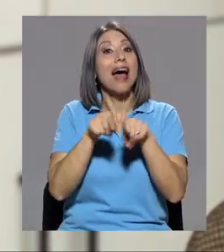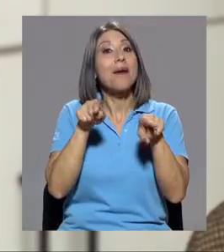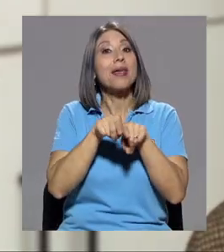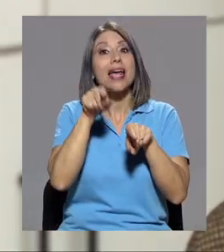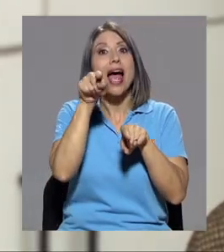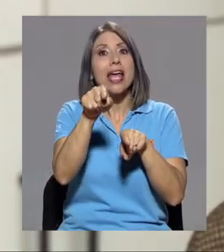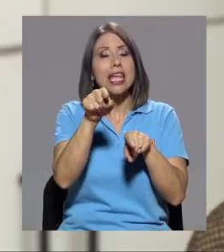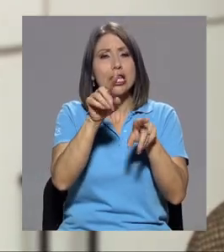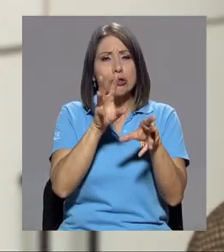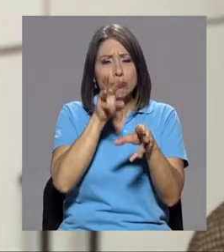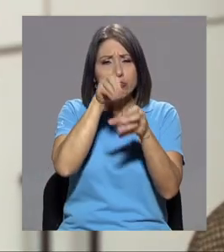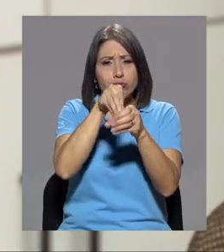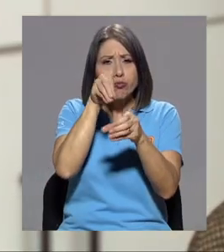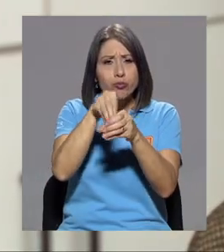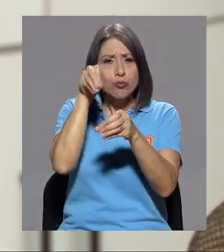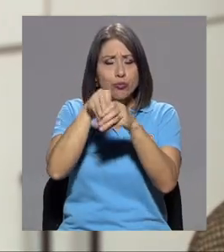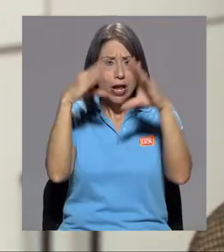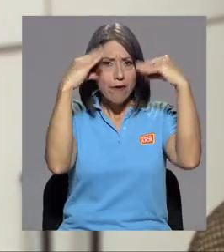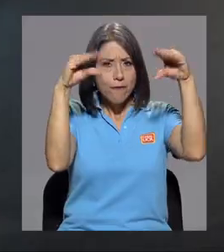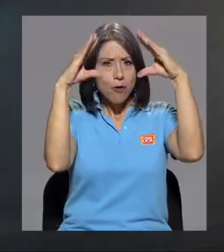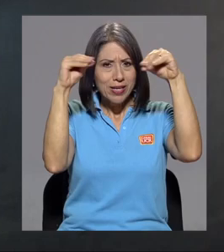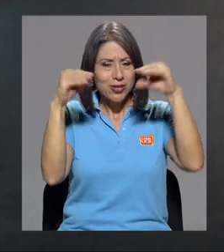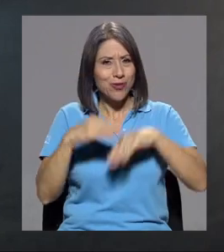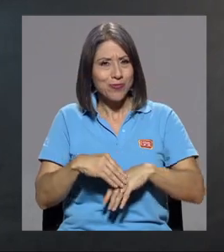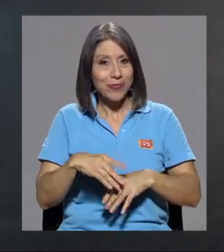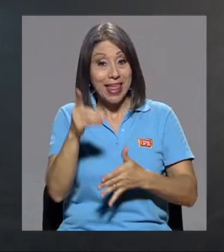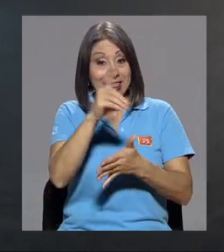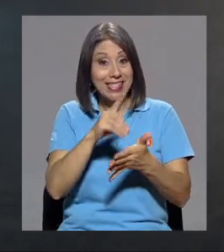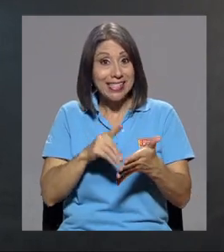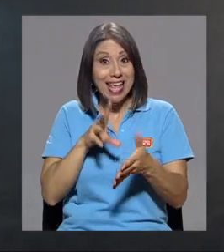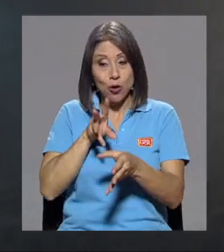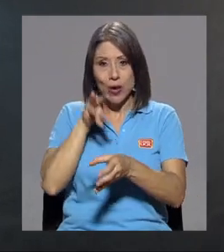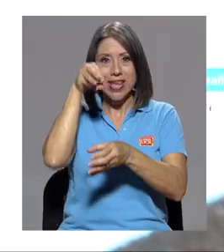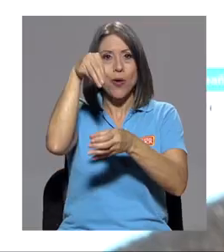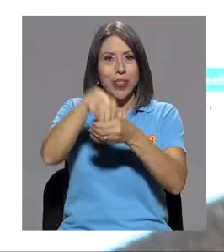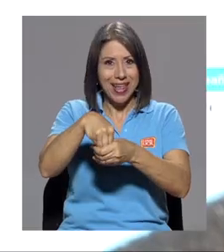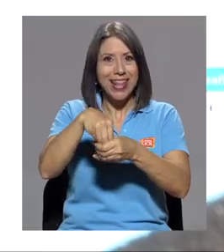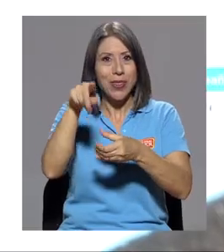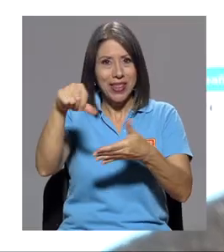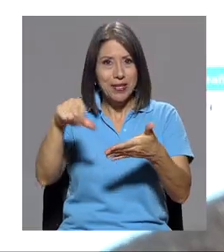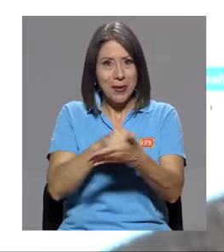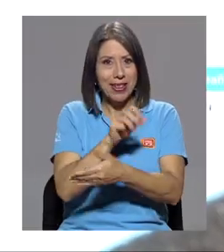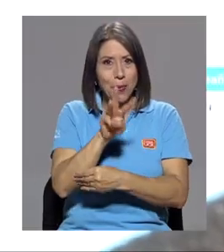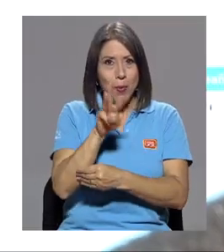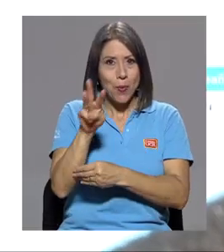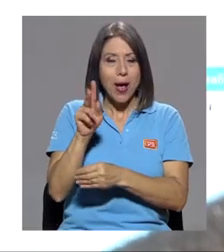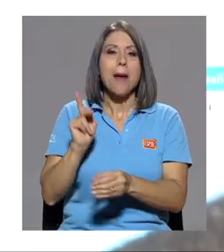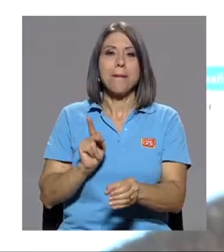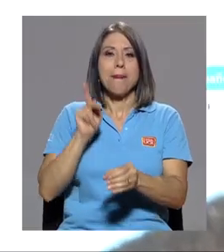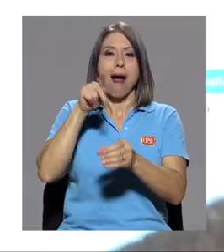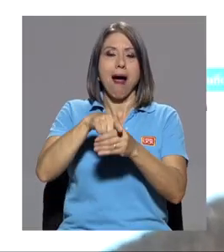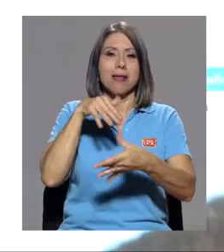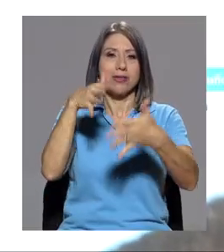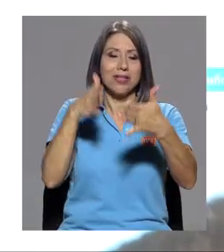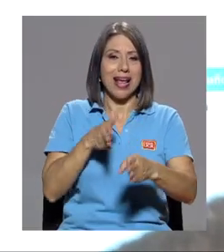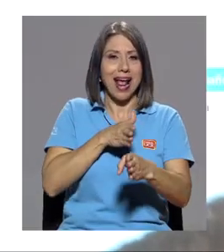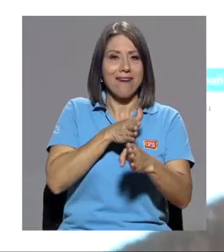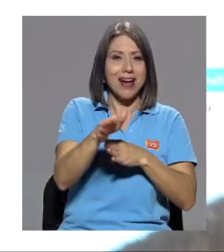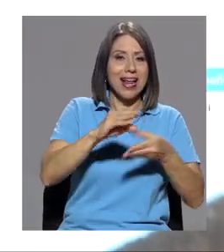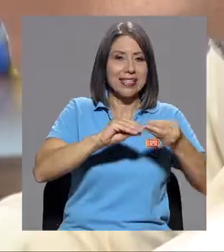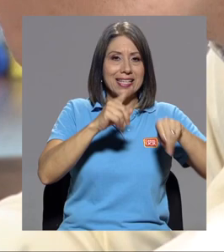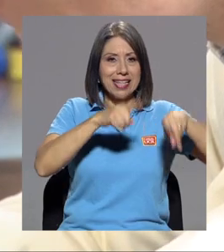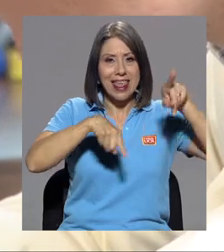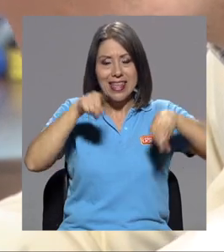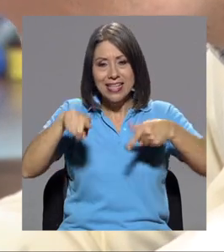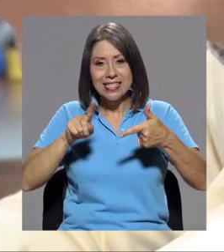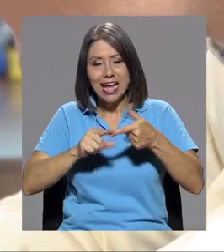captura información. En el diseño y el contenido de la plataforma digital participaron estudiantes de las carreras de